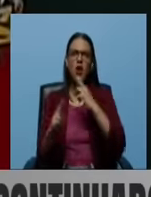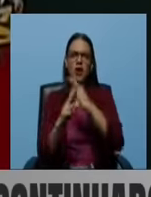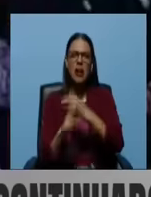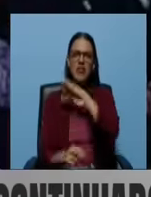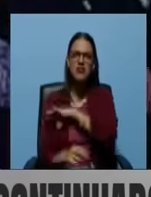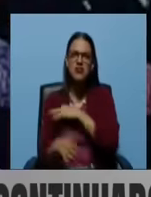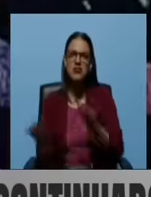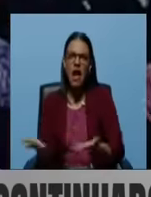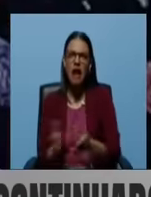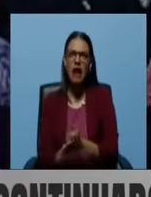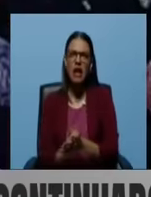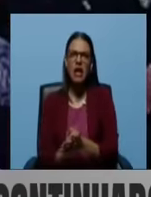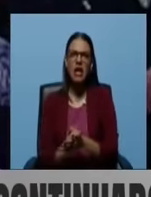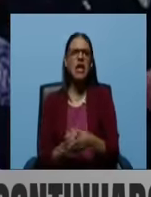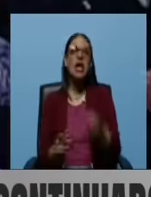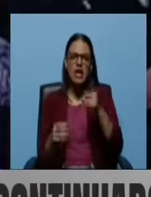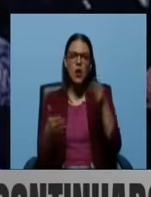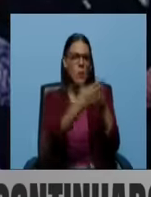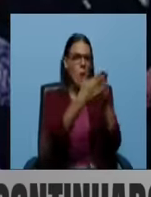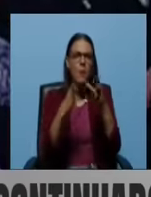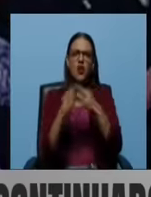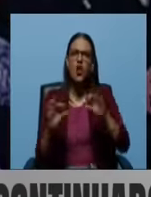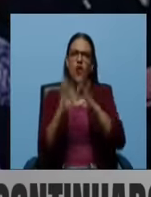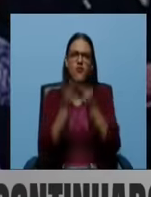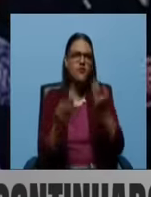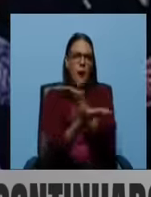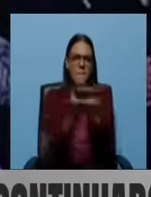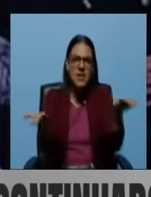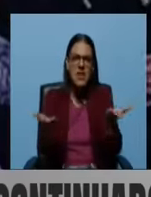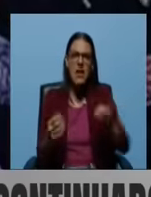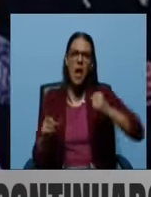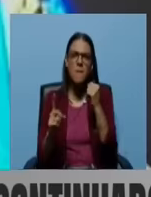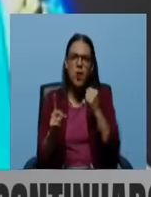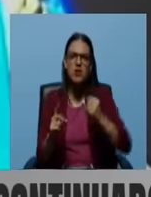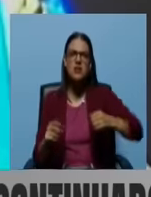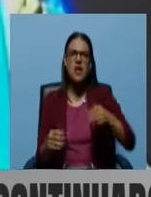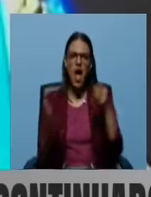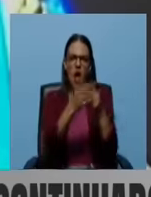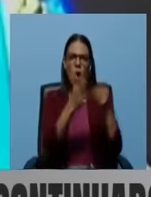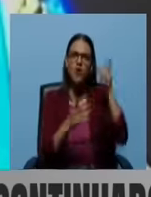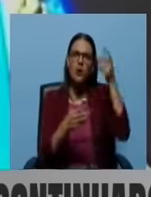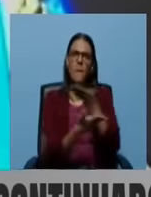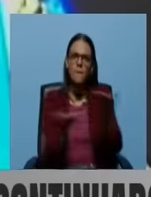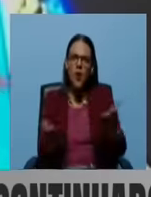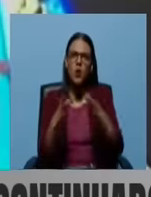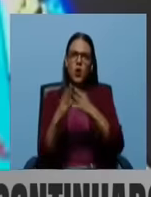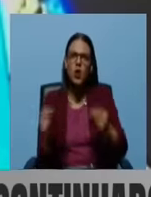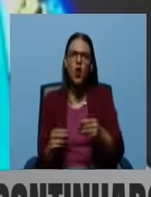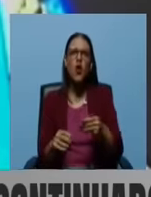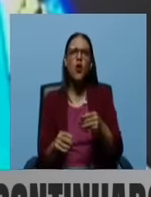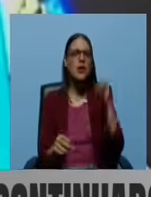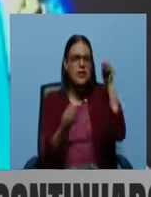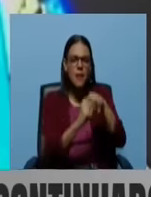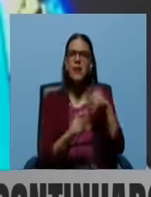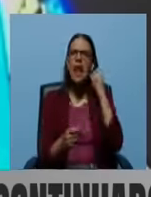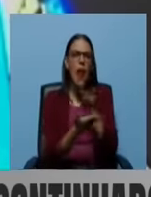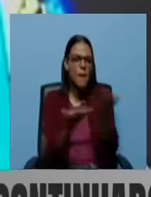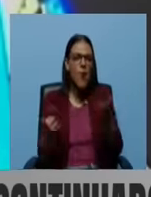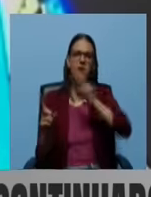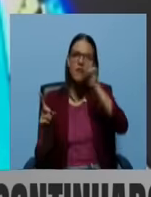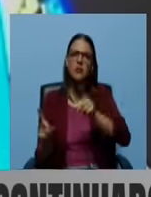Se metieron con ustedes, con su familia. Se metieron con el pueblo, pero sobre todo se metieron con las mujeres de Venezuela.